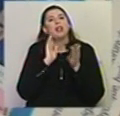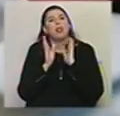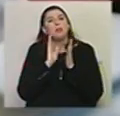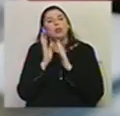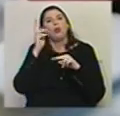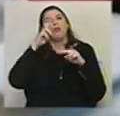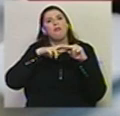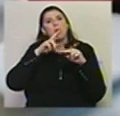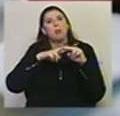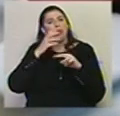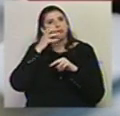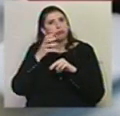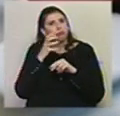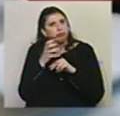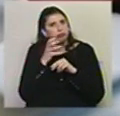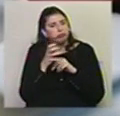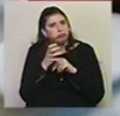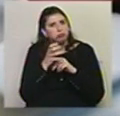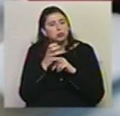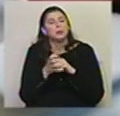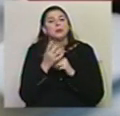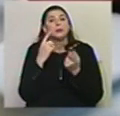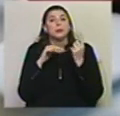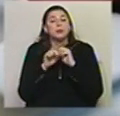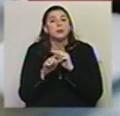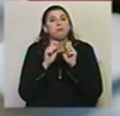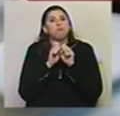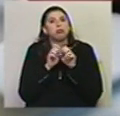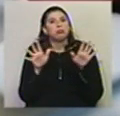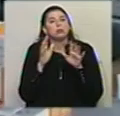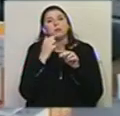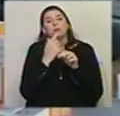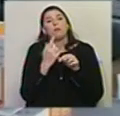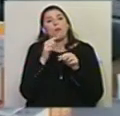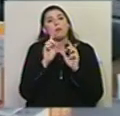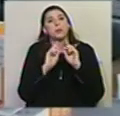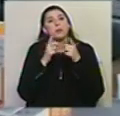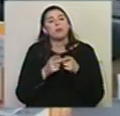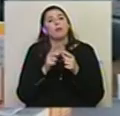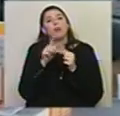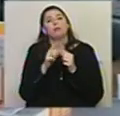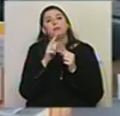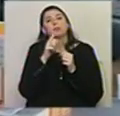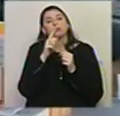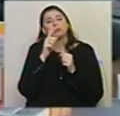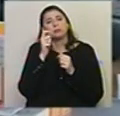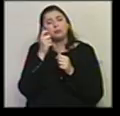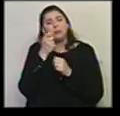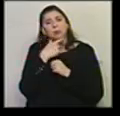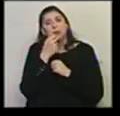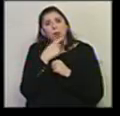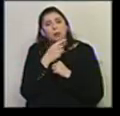enfermedades de alto riesgo vital, gran repercusión social o enfermedades de baja frecuencia, medicamentos huérfanos, nuevos